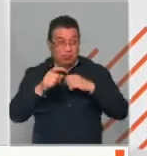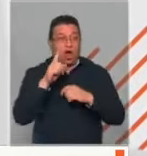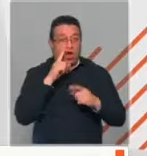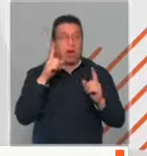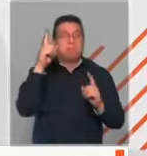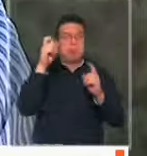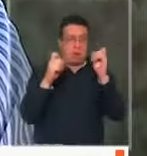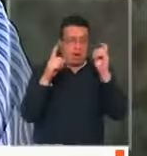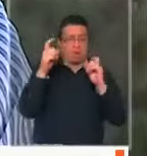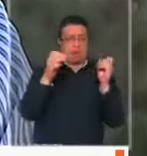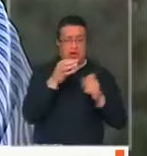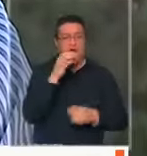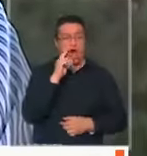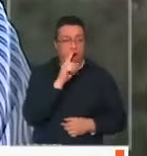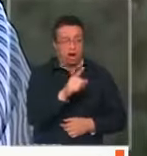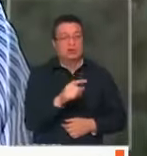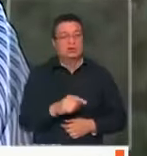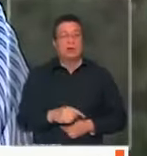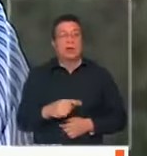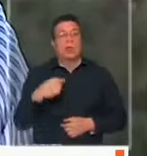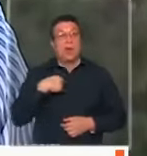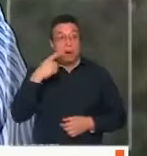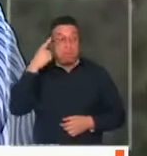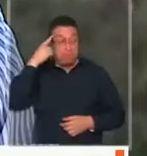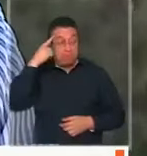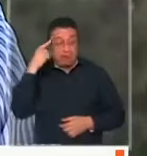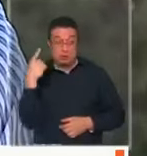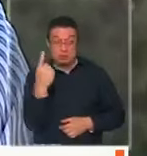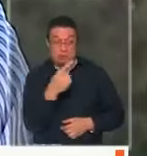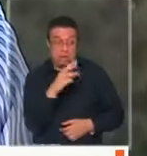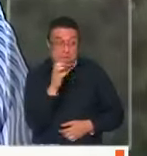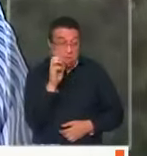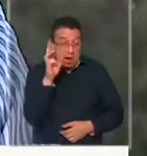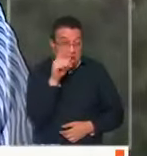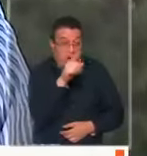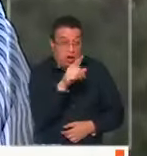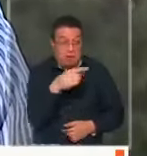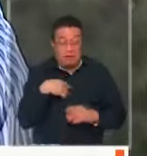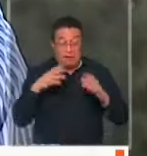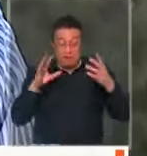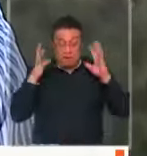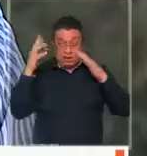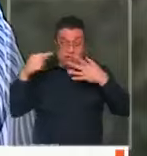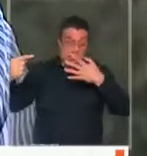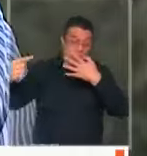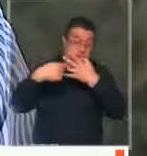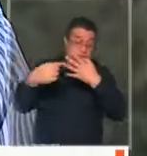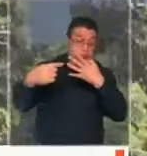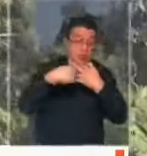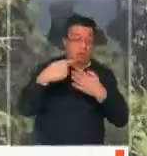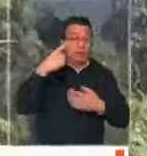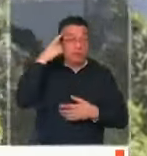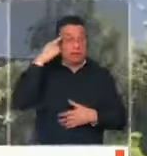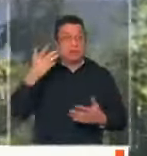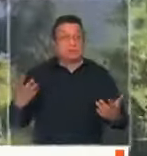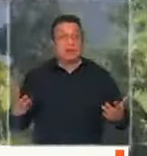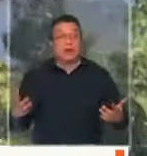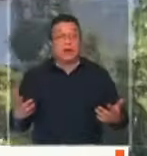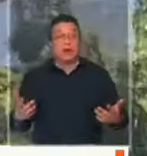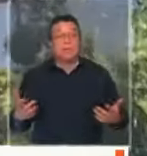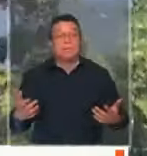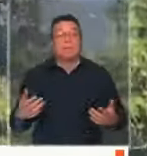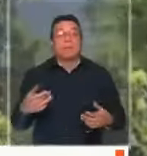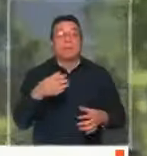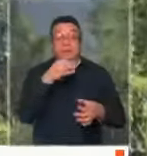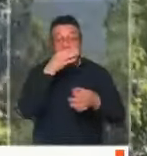disparos. Porque pensamos, en algún minuto pensamos lo peor, que nuestros vidrios iban a ser impactados por la ráfaga. Según cuentan,